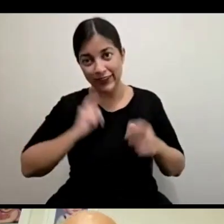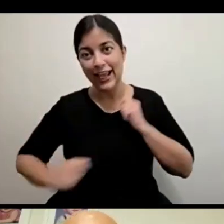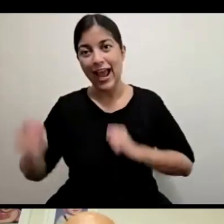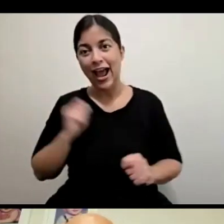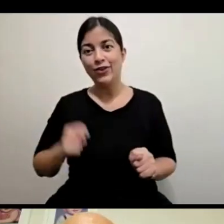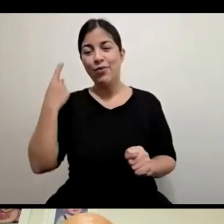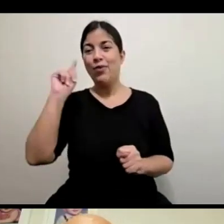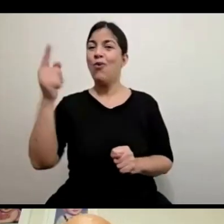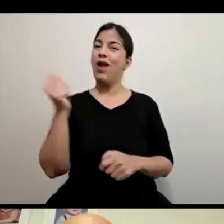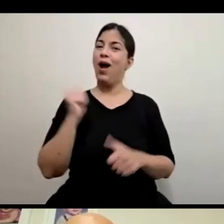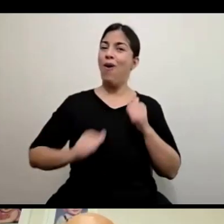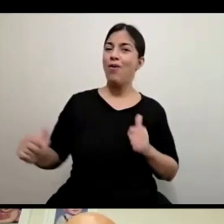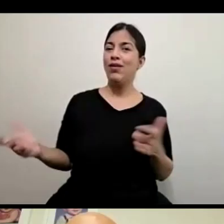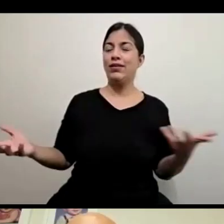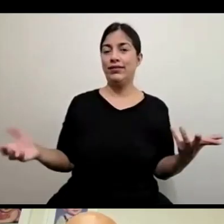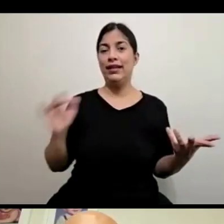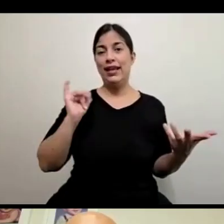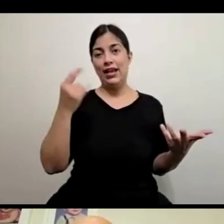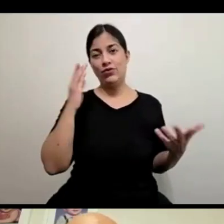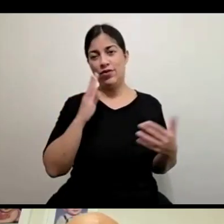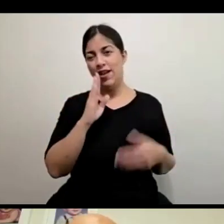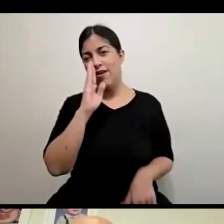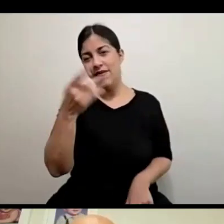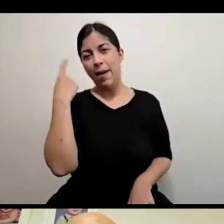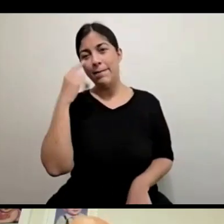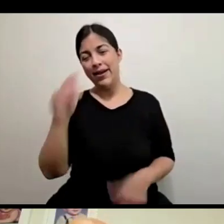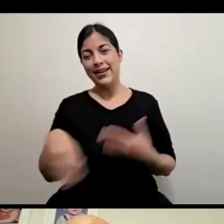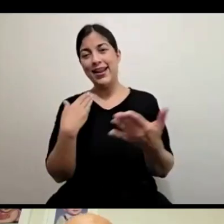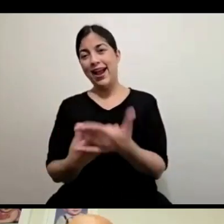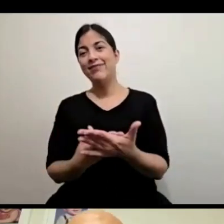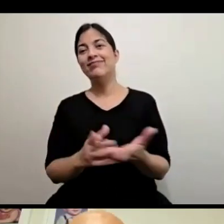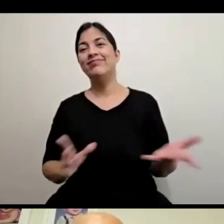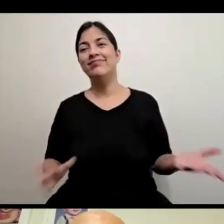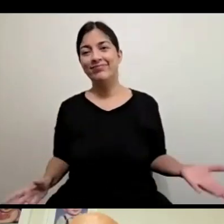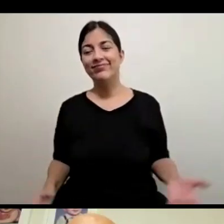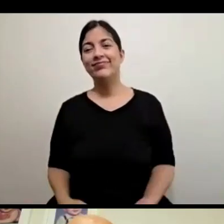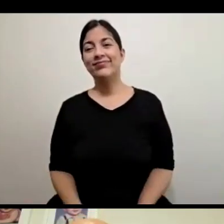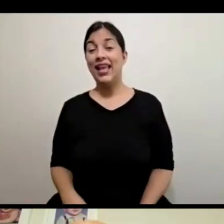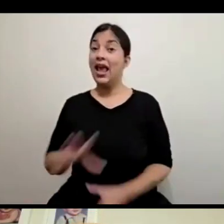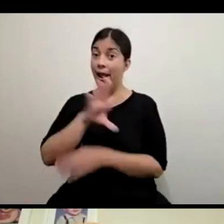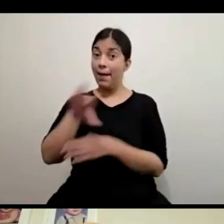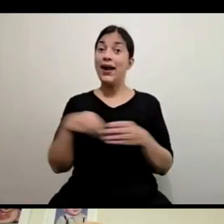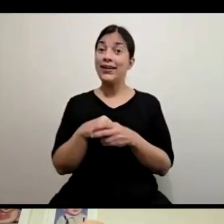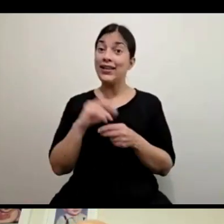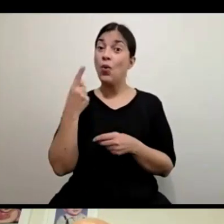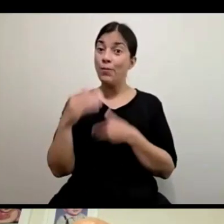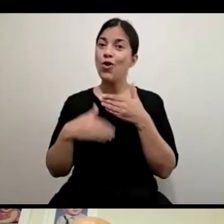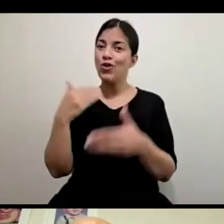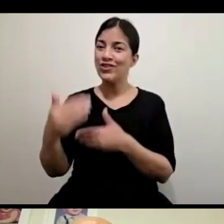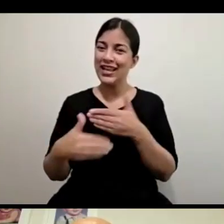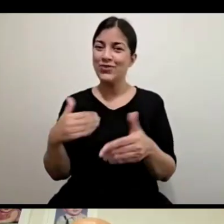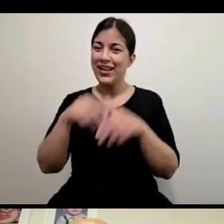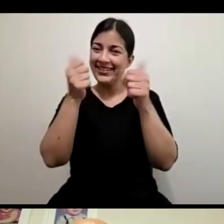Esos bocetos son la vía para llegar a la obra de arte, no son la obra de arte. Es parte de un proceso artístico.